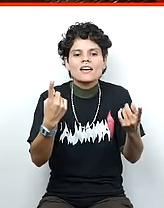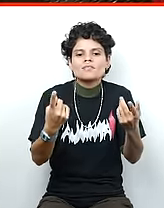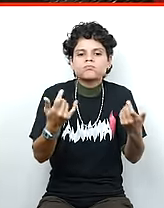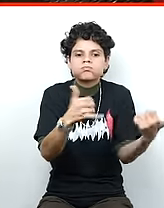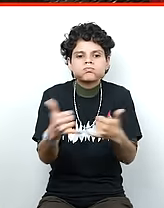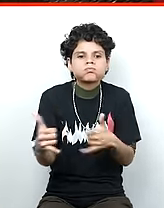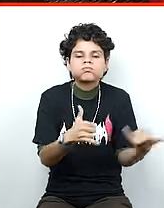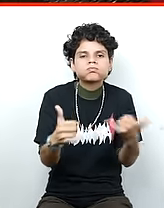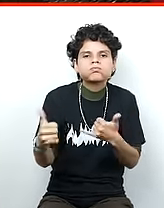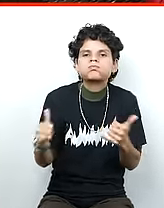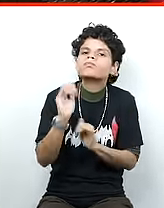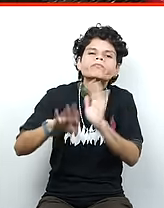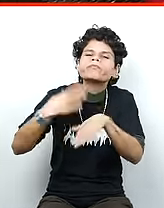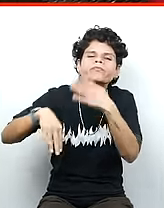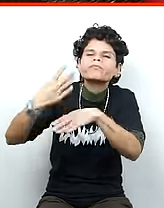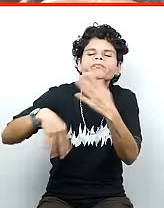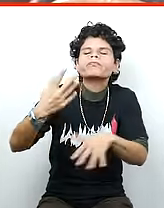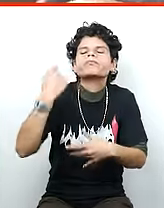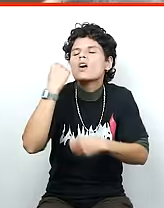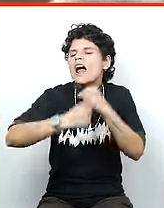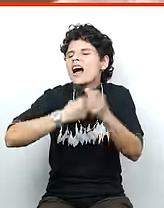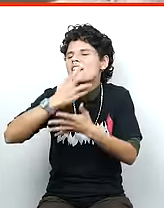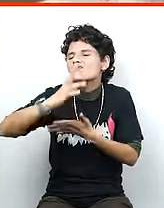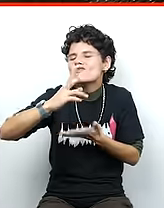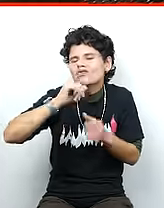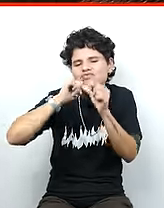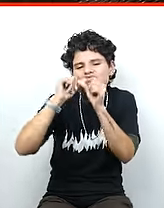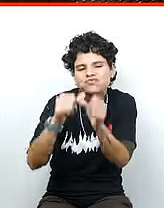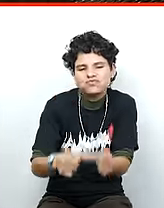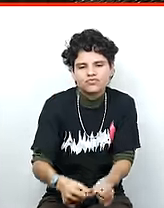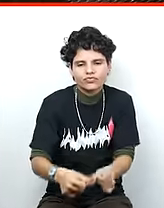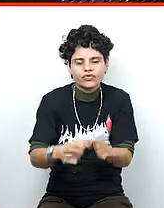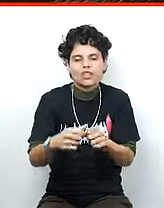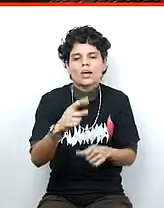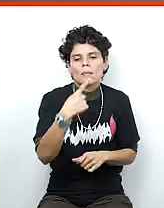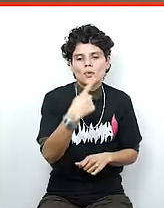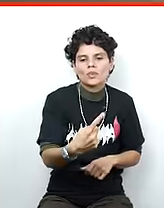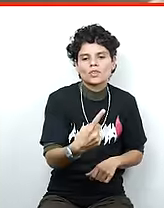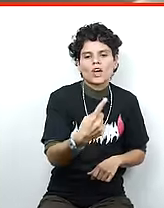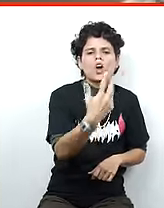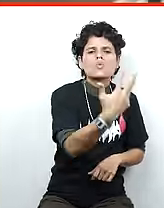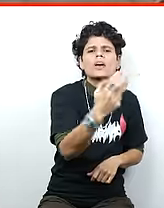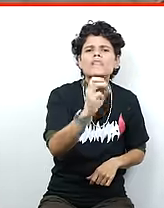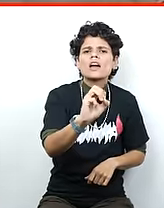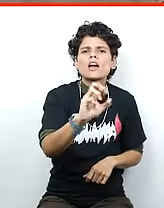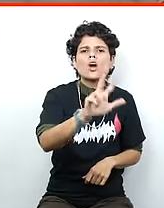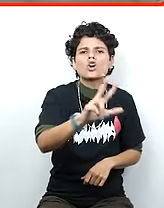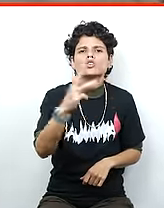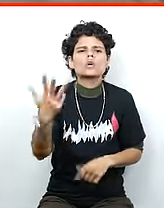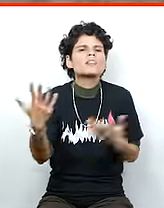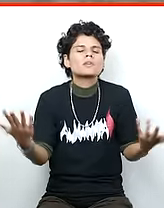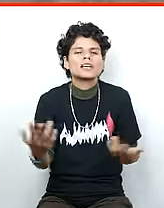estar hasta el año 2074. ¿Por qué 989? 898.